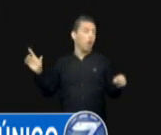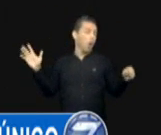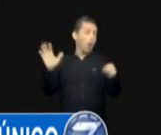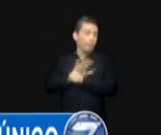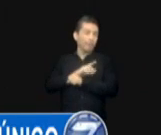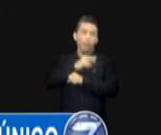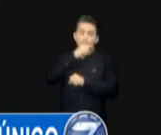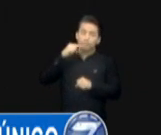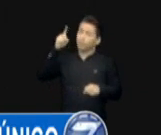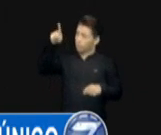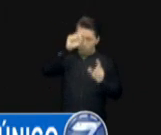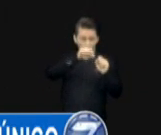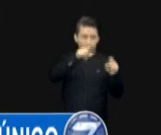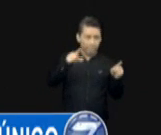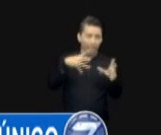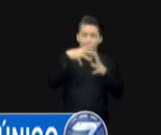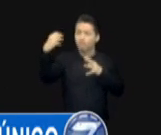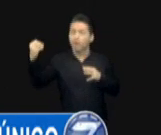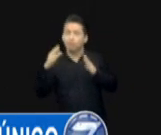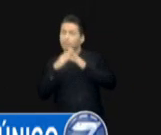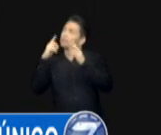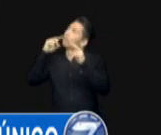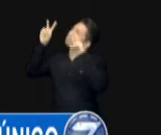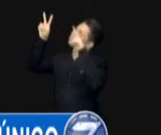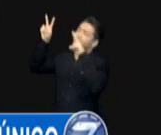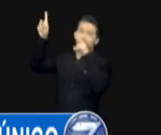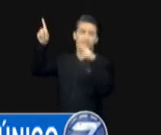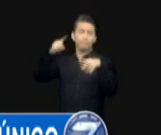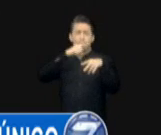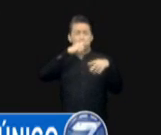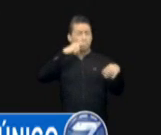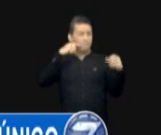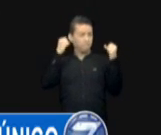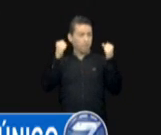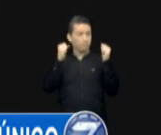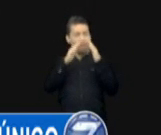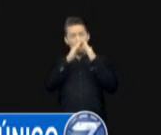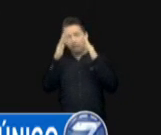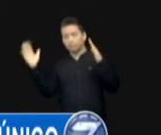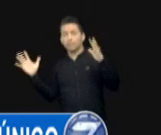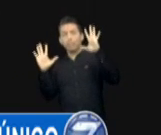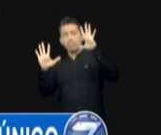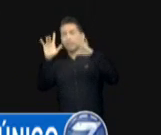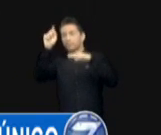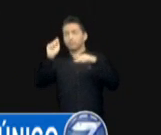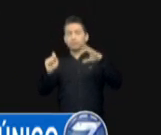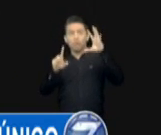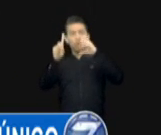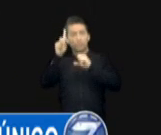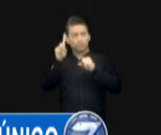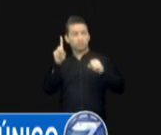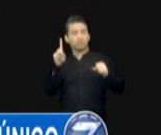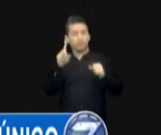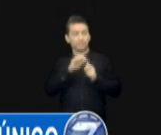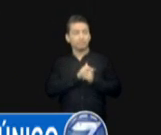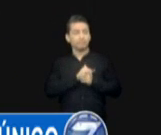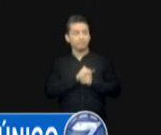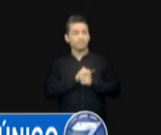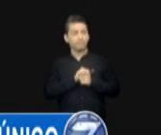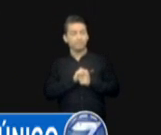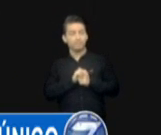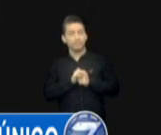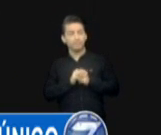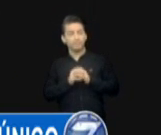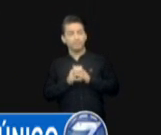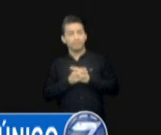salir a verla porque está roja en la luna completamente y va a estar así hasta las 10 con 11 minutos hasta las 10 de la noche con 11 minutos esa